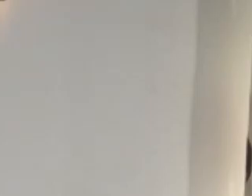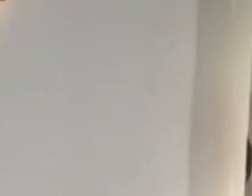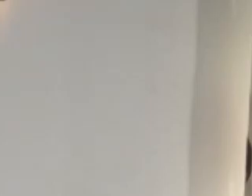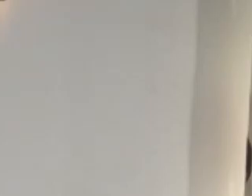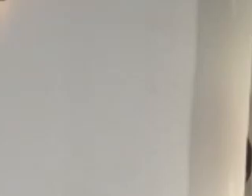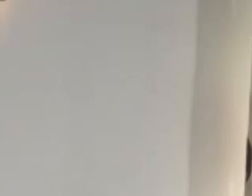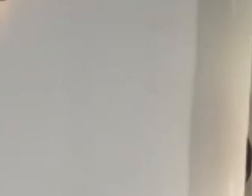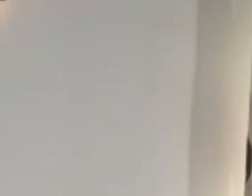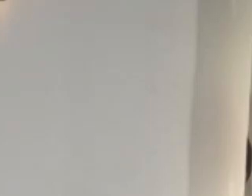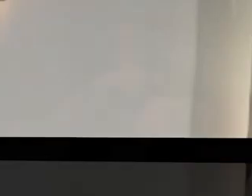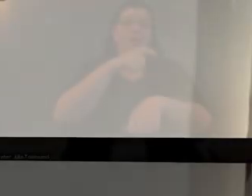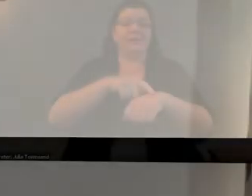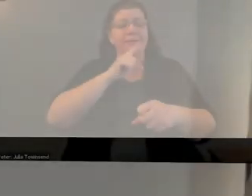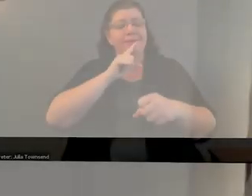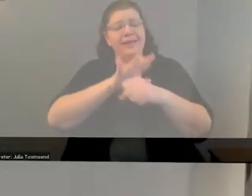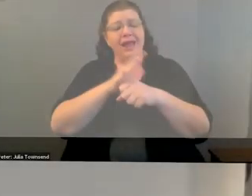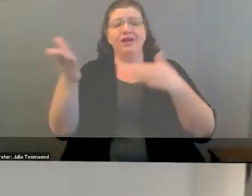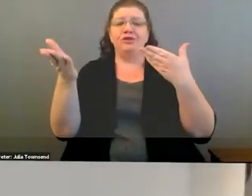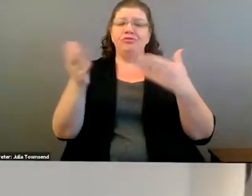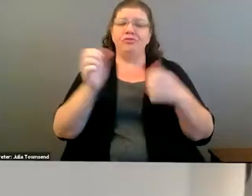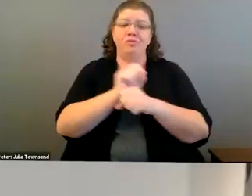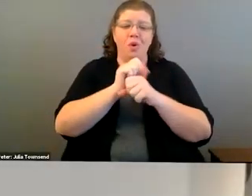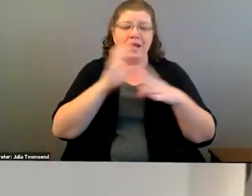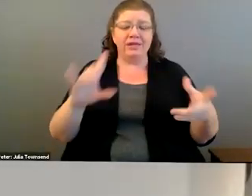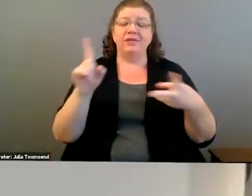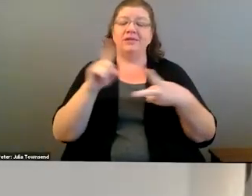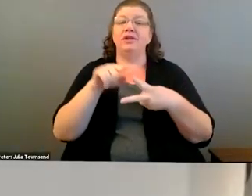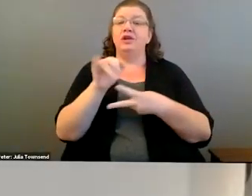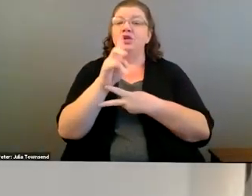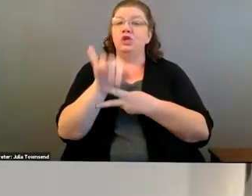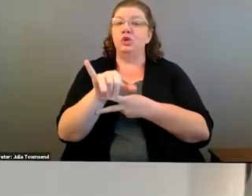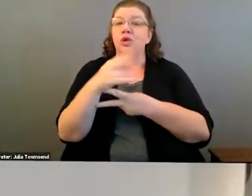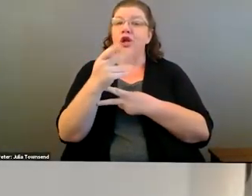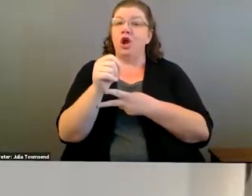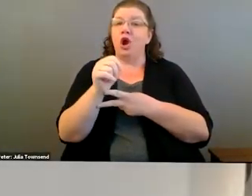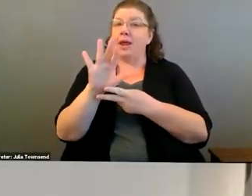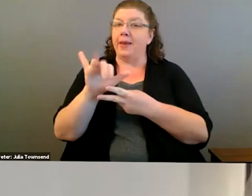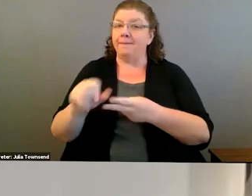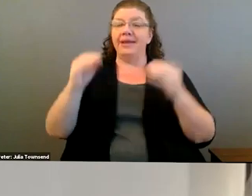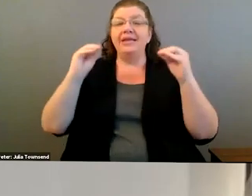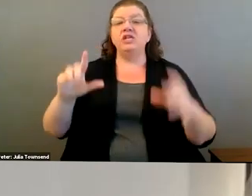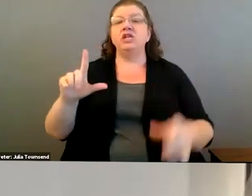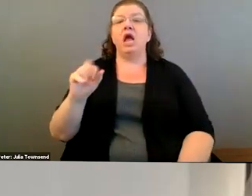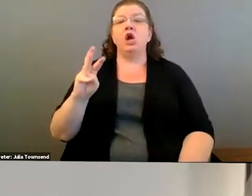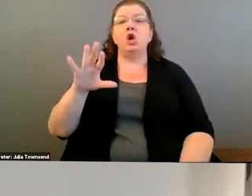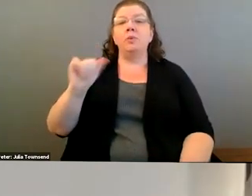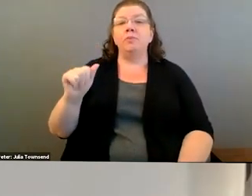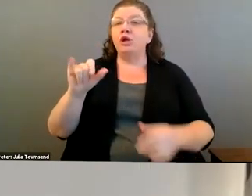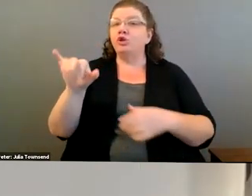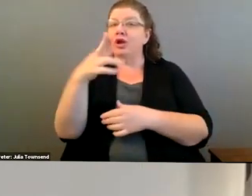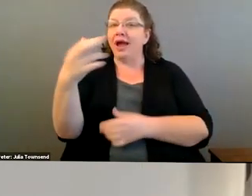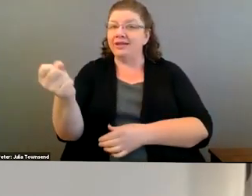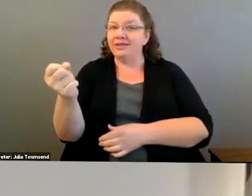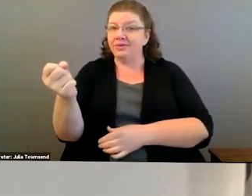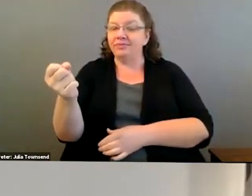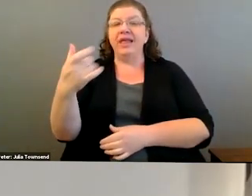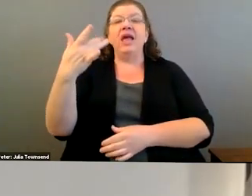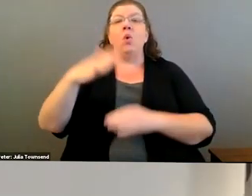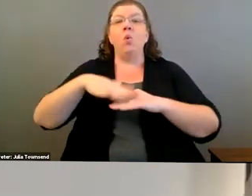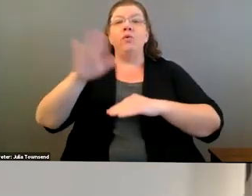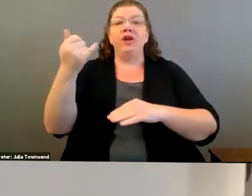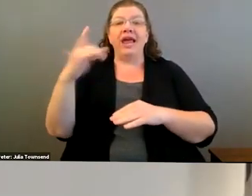de largo tiempo en el distrito que se van a llevar a cabo final del año escolar primero que nada lloré germán que es maestra en la cumbre tener hi ella tiene 10